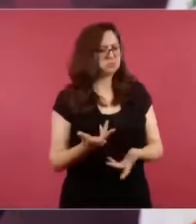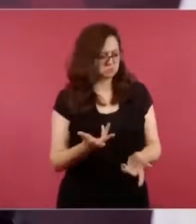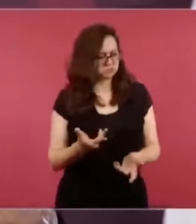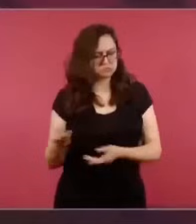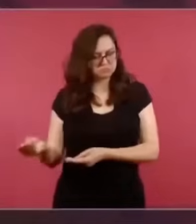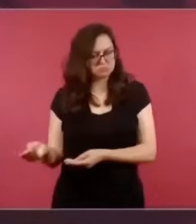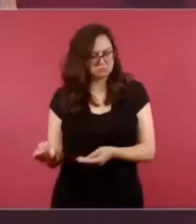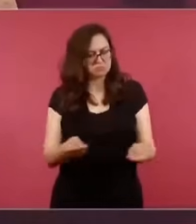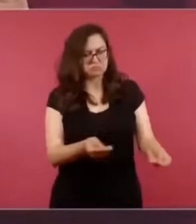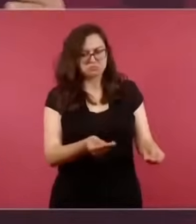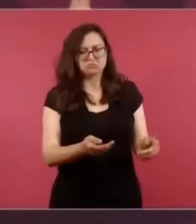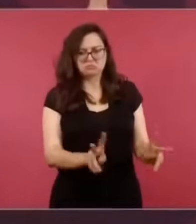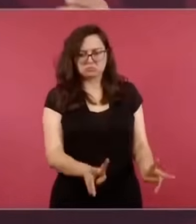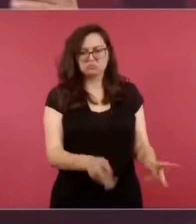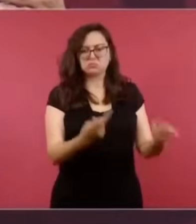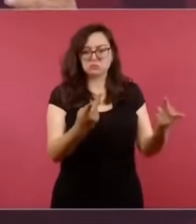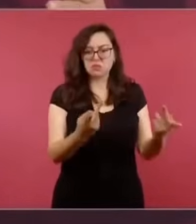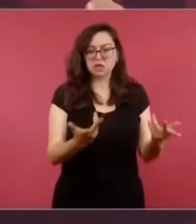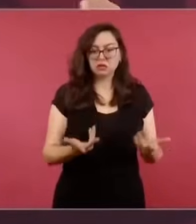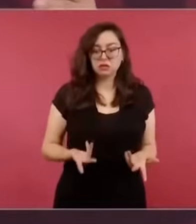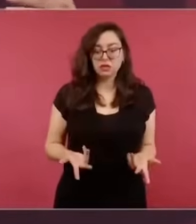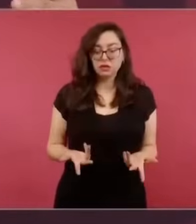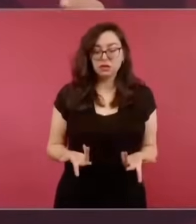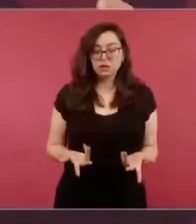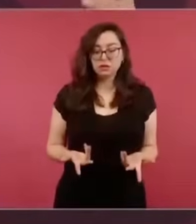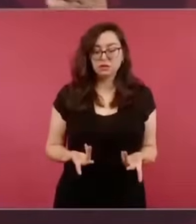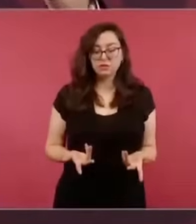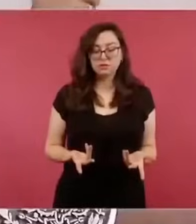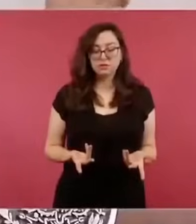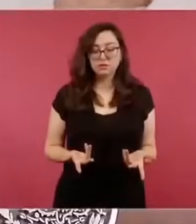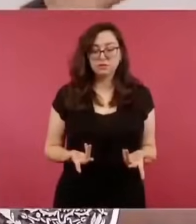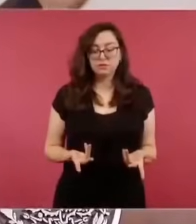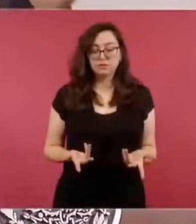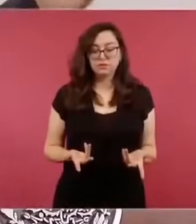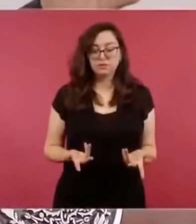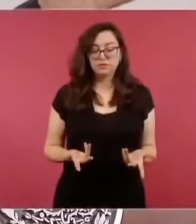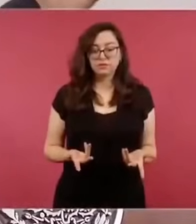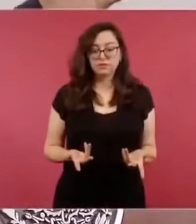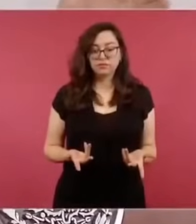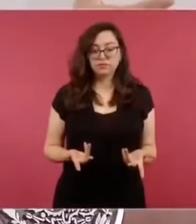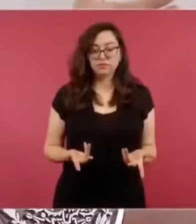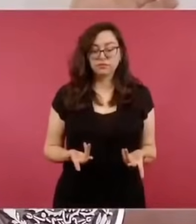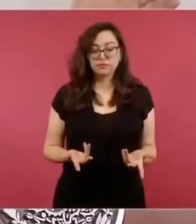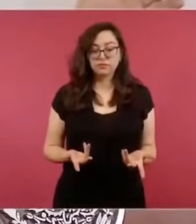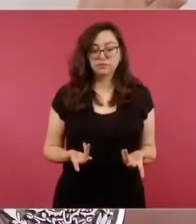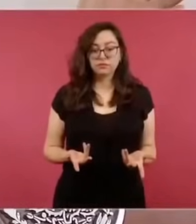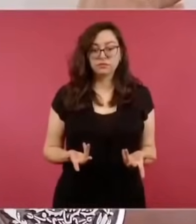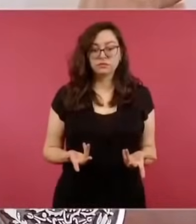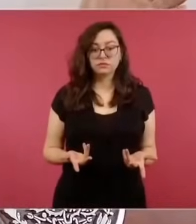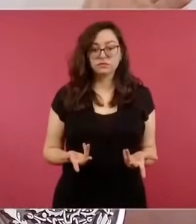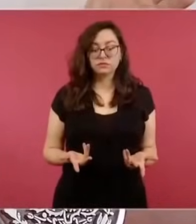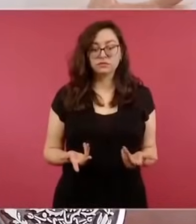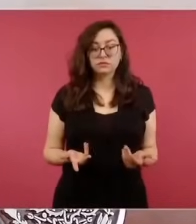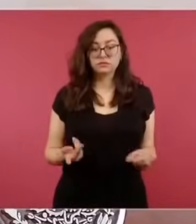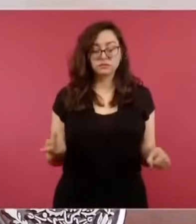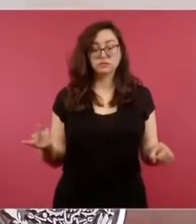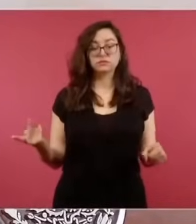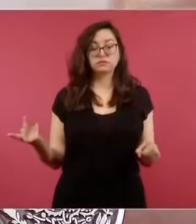porque estábamos entregando todas las reservas de